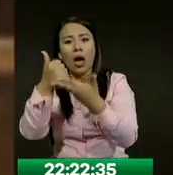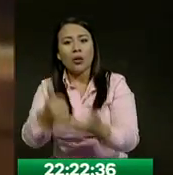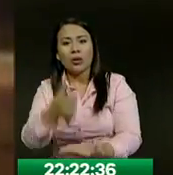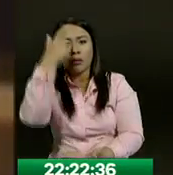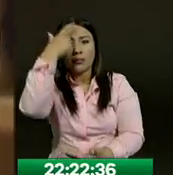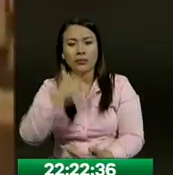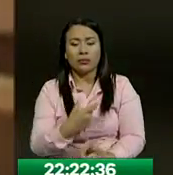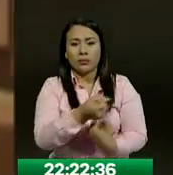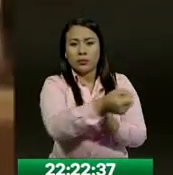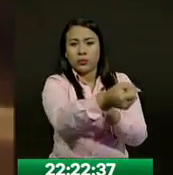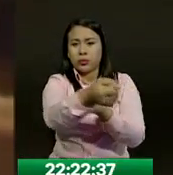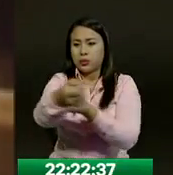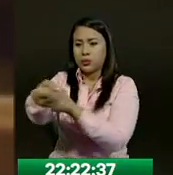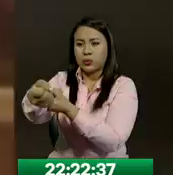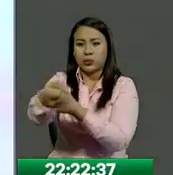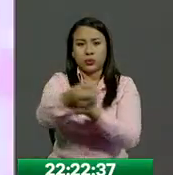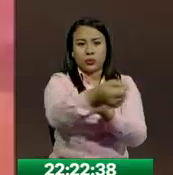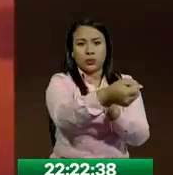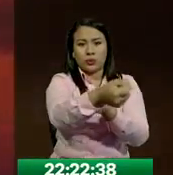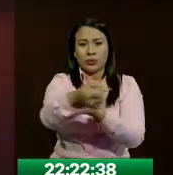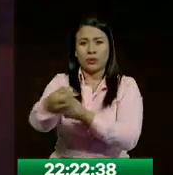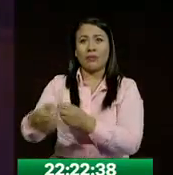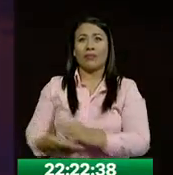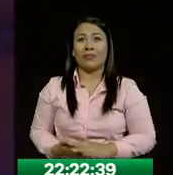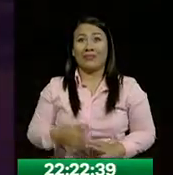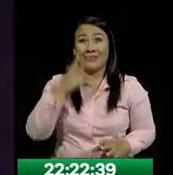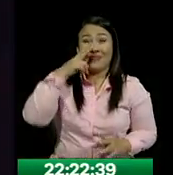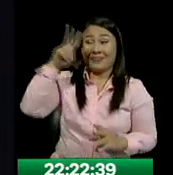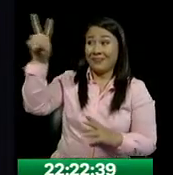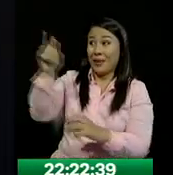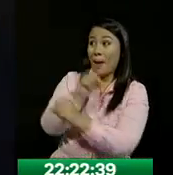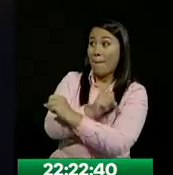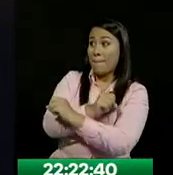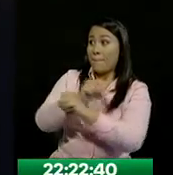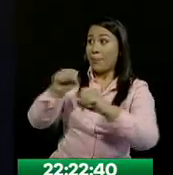Informó Iván Casamen.